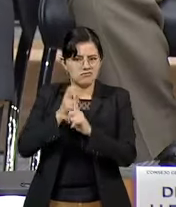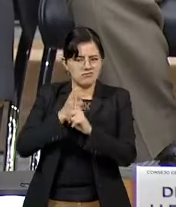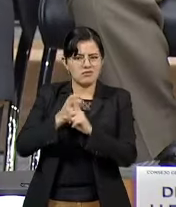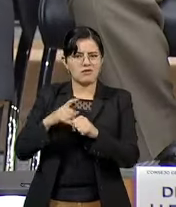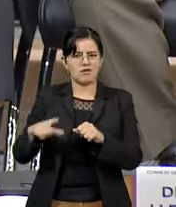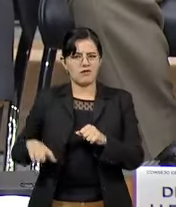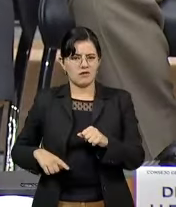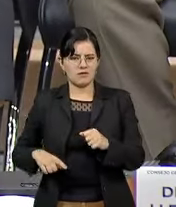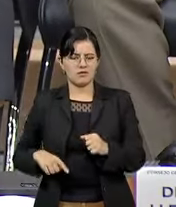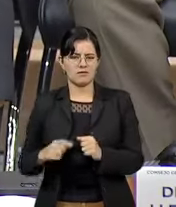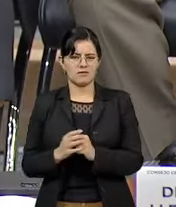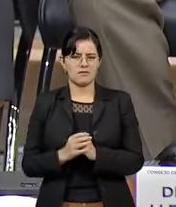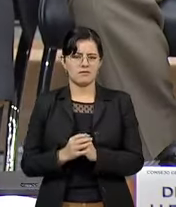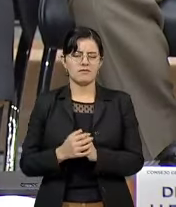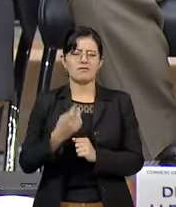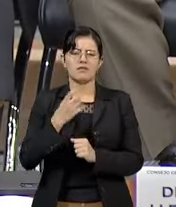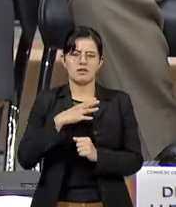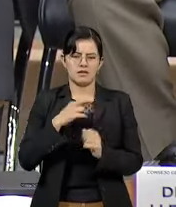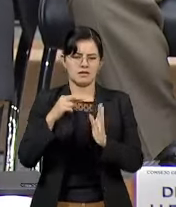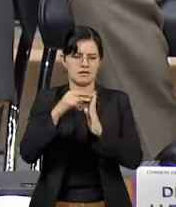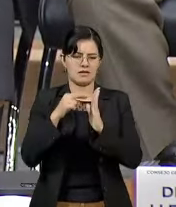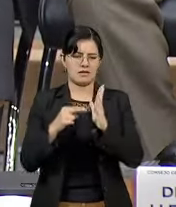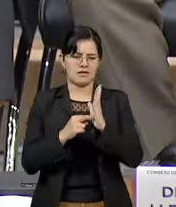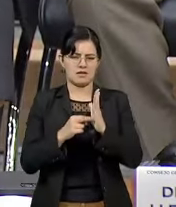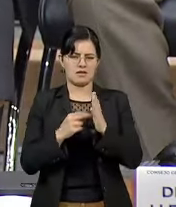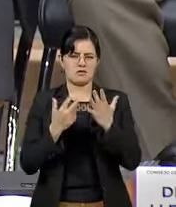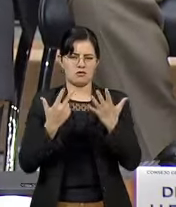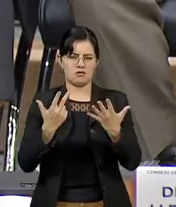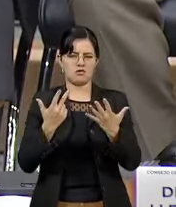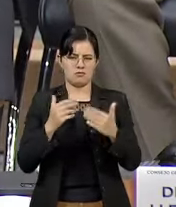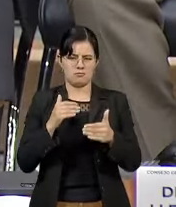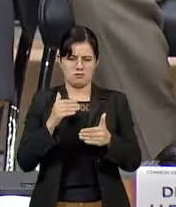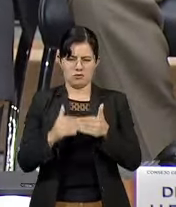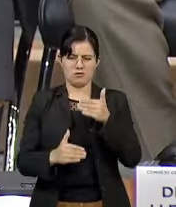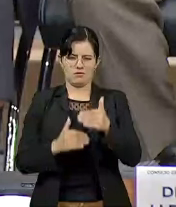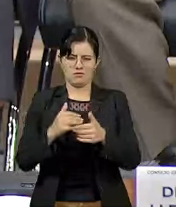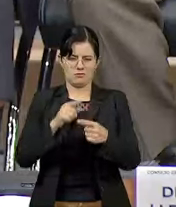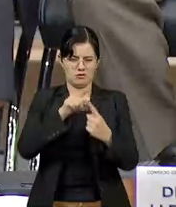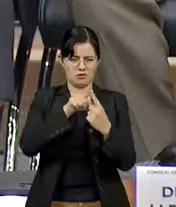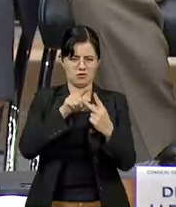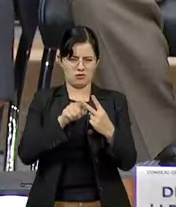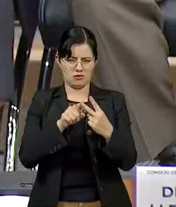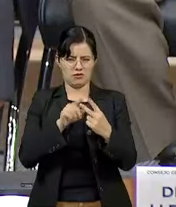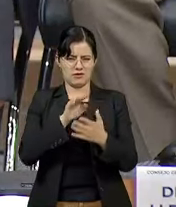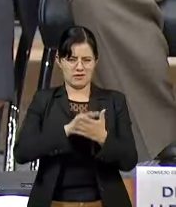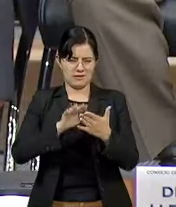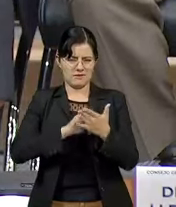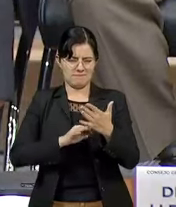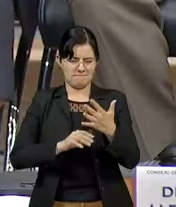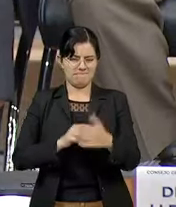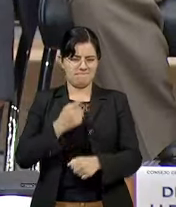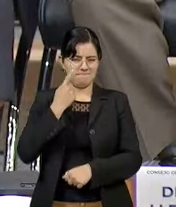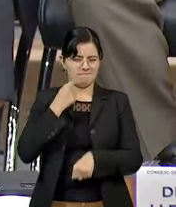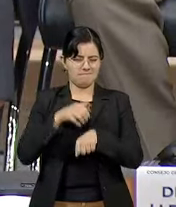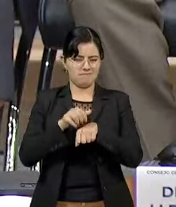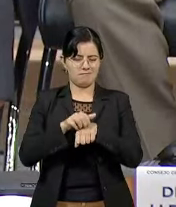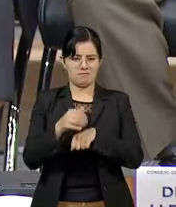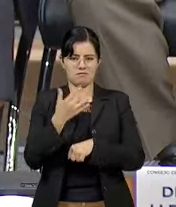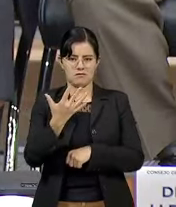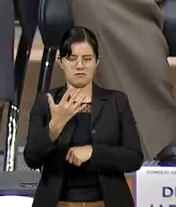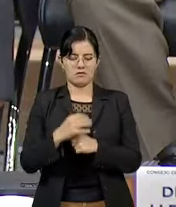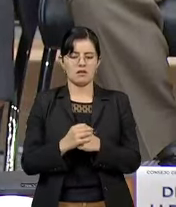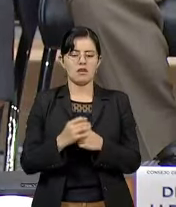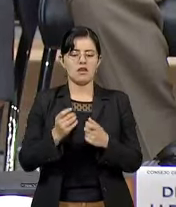básicas establecen ocho pasos solamente voy a leer dos el cinco la moderación deberá